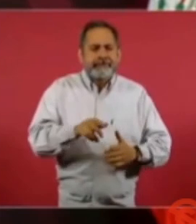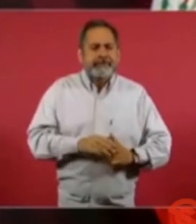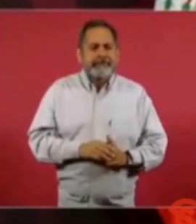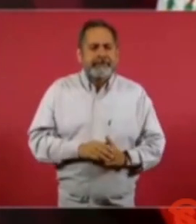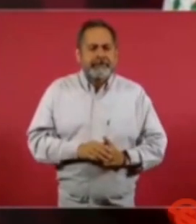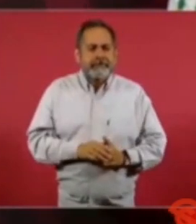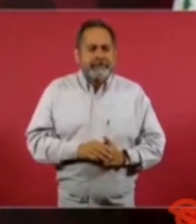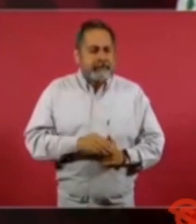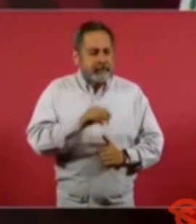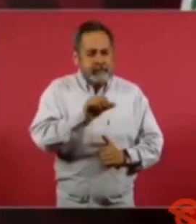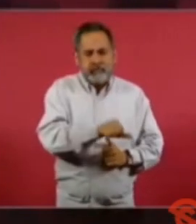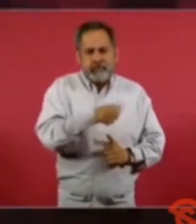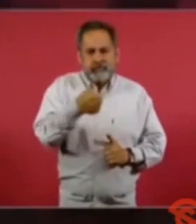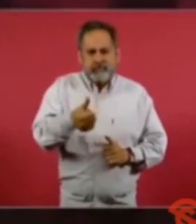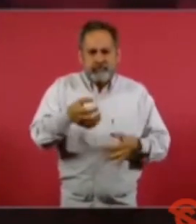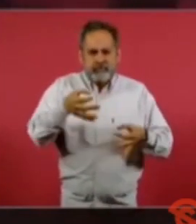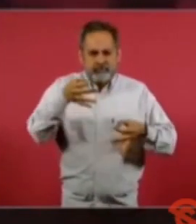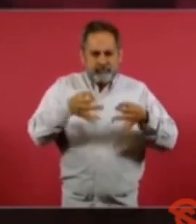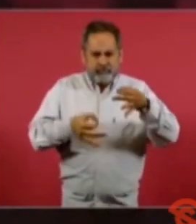otro ministro,